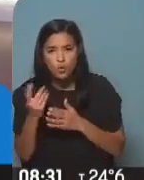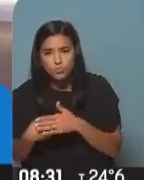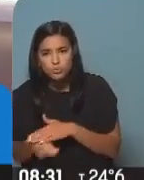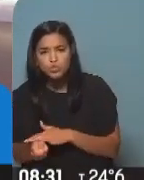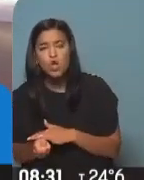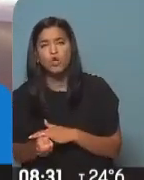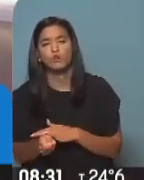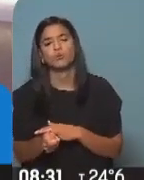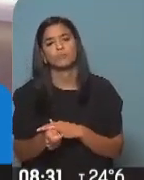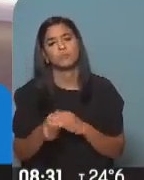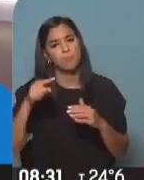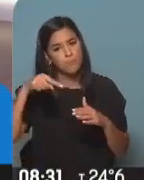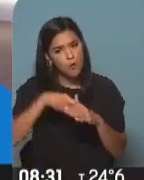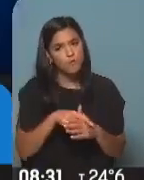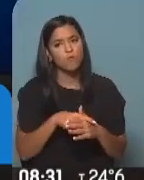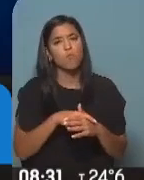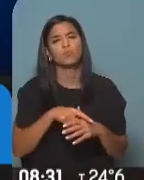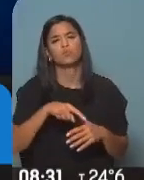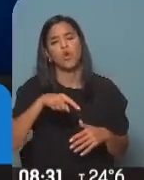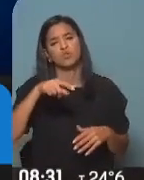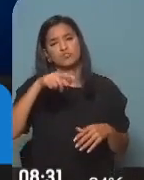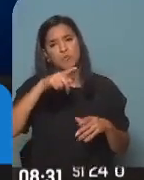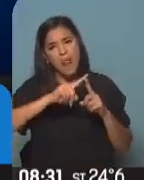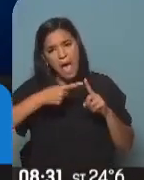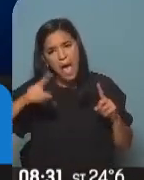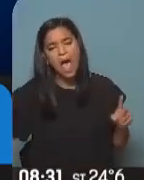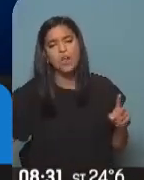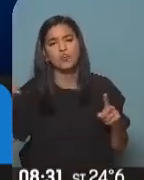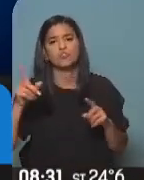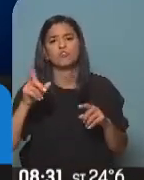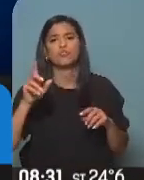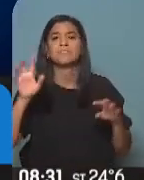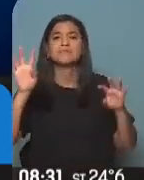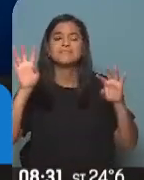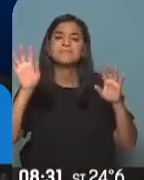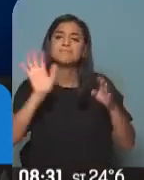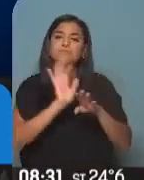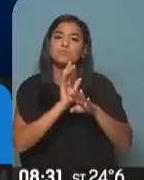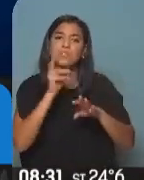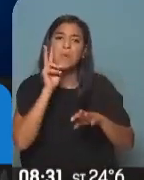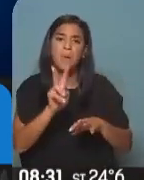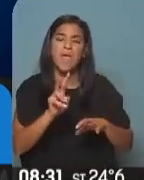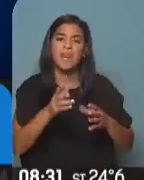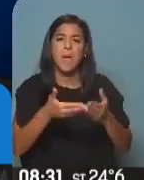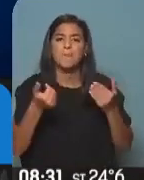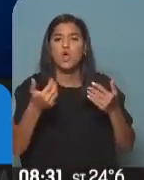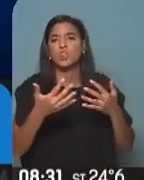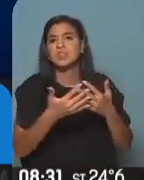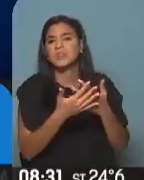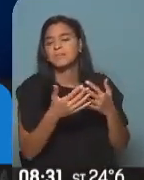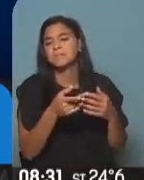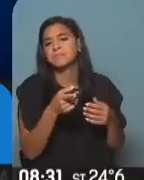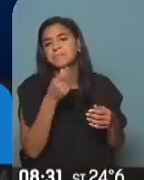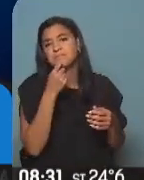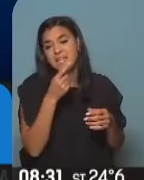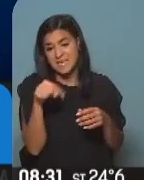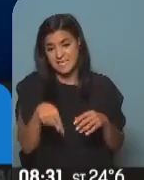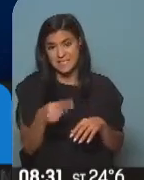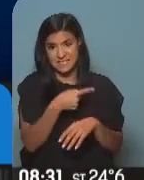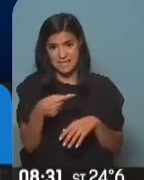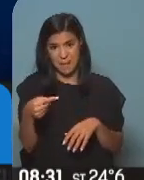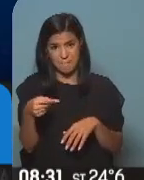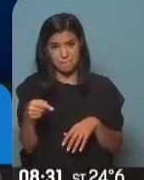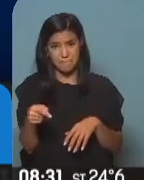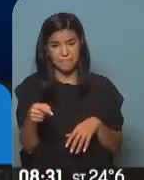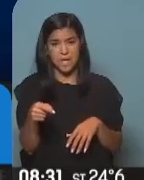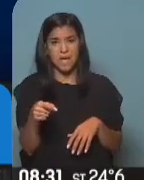son profundos y bastante largos. Quizás en transparencia se tiene que ver más rápido, ¿sí? Tuvimos un caso esta semana con